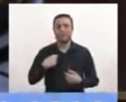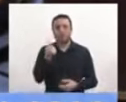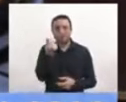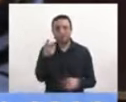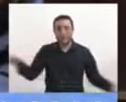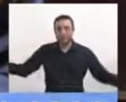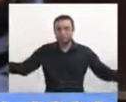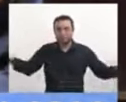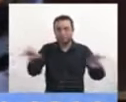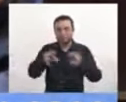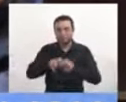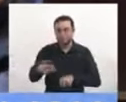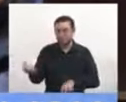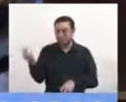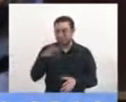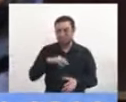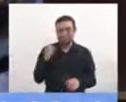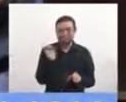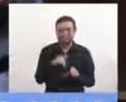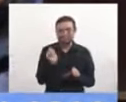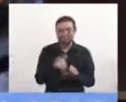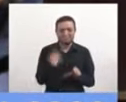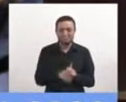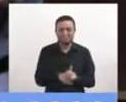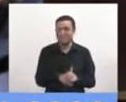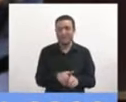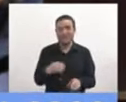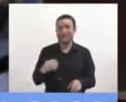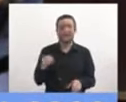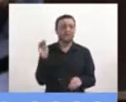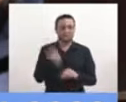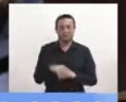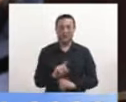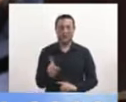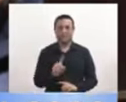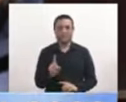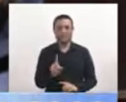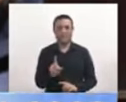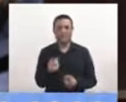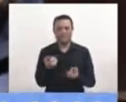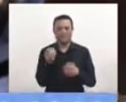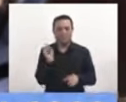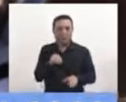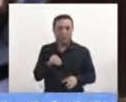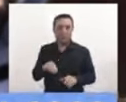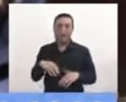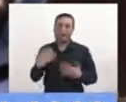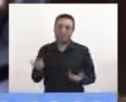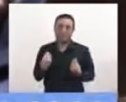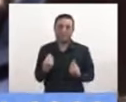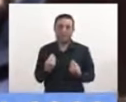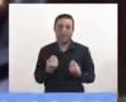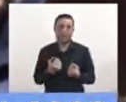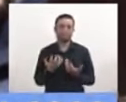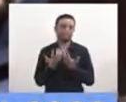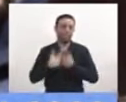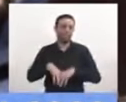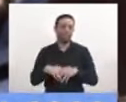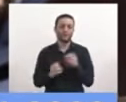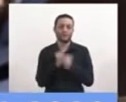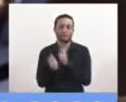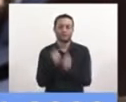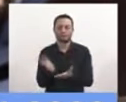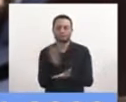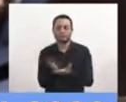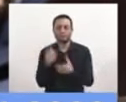cuando no tiene déficit se endeuda o emite, es decir, genera un problema posterior o inflación inmediatamente. Y a pesar